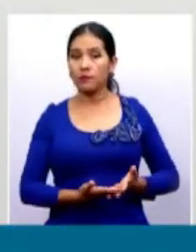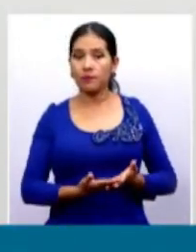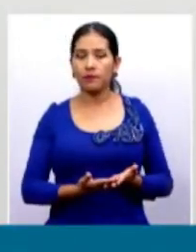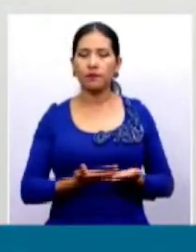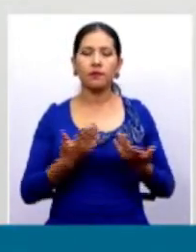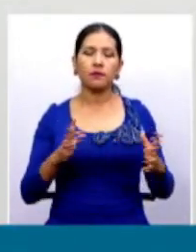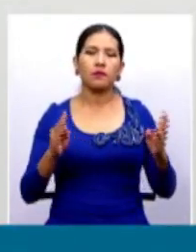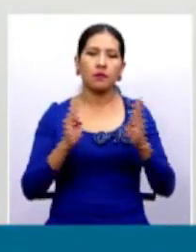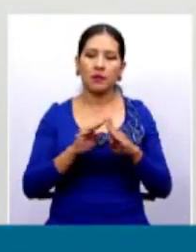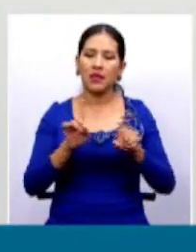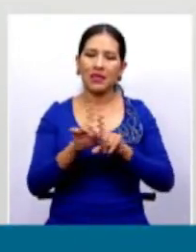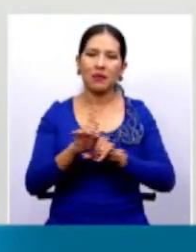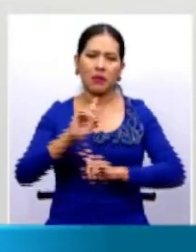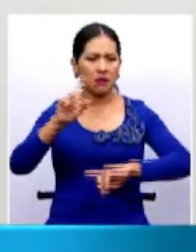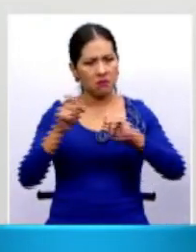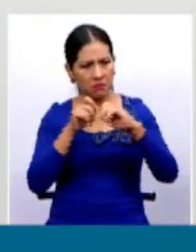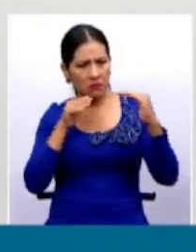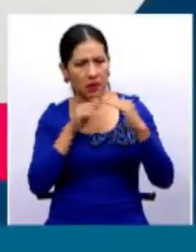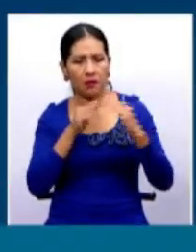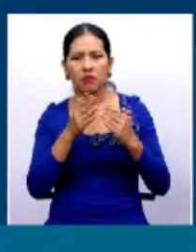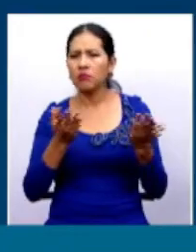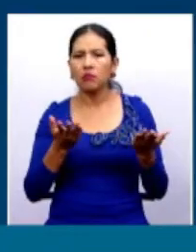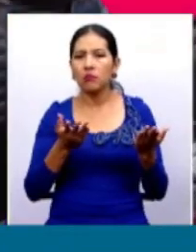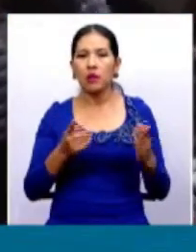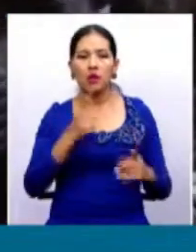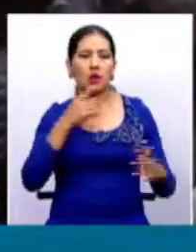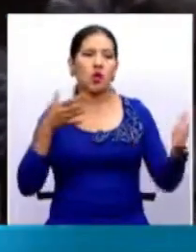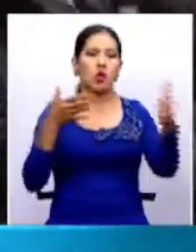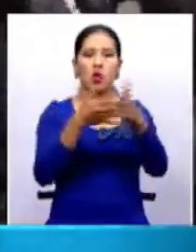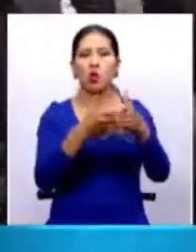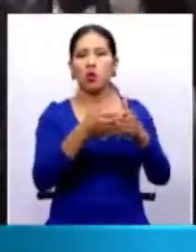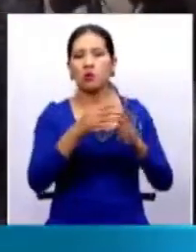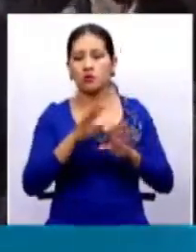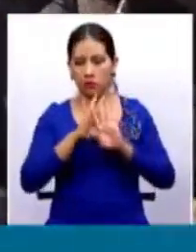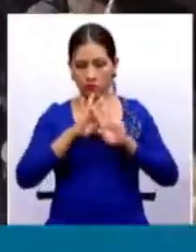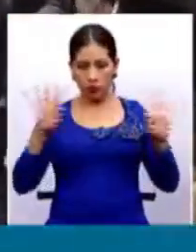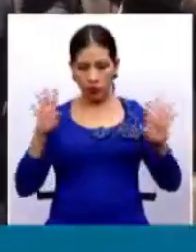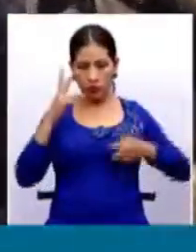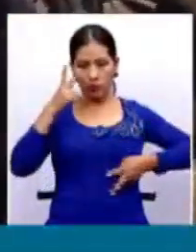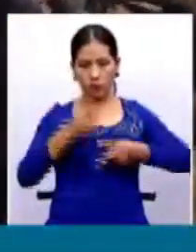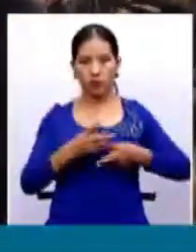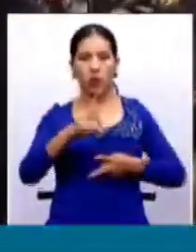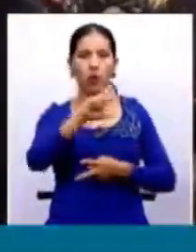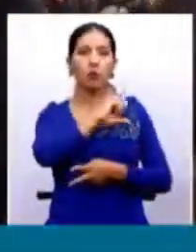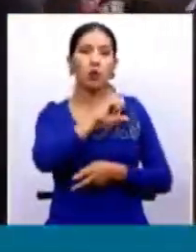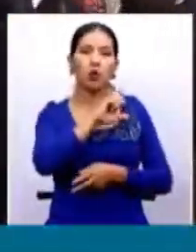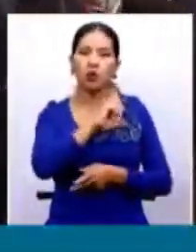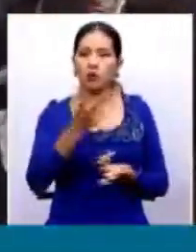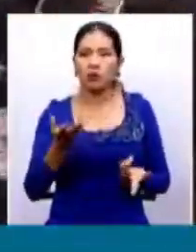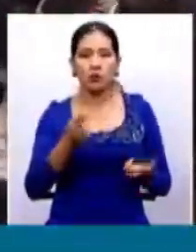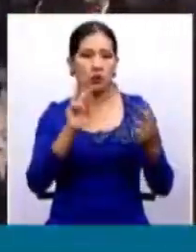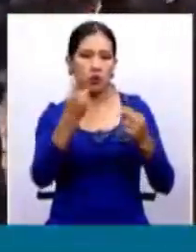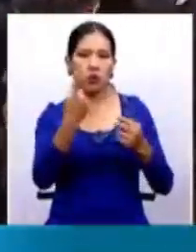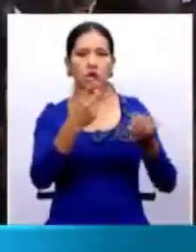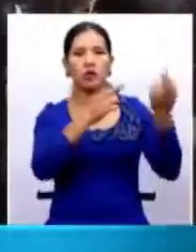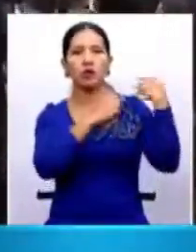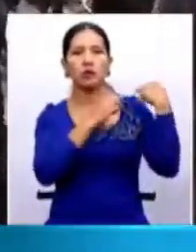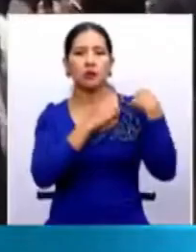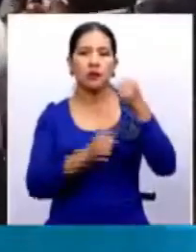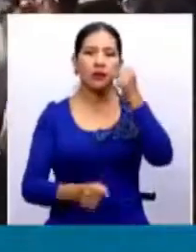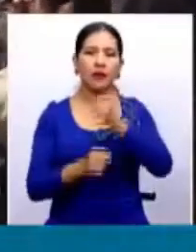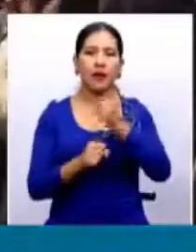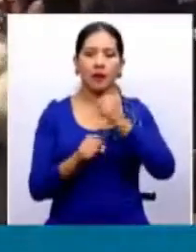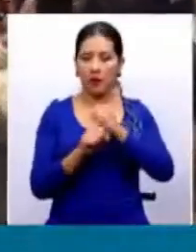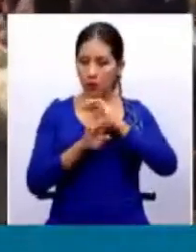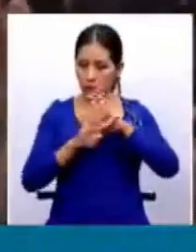forma han ido amenazando más que todo la integridad física de nuestros policías que en el marco de la Constitución ellos únicamente están